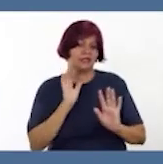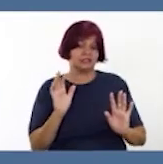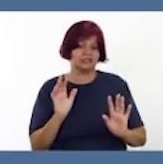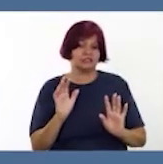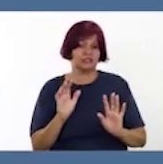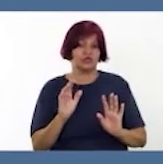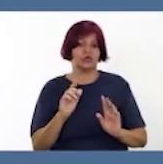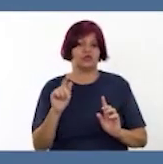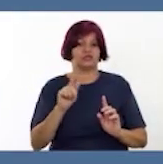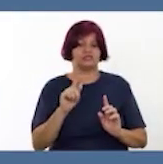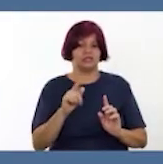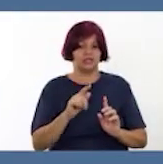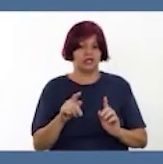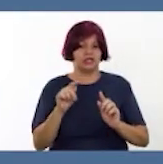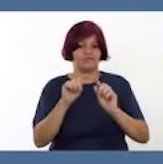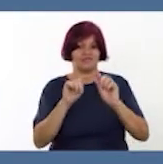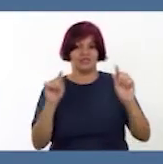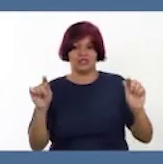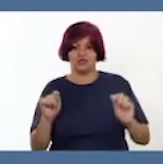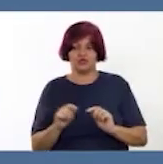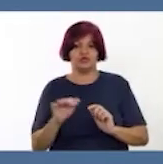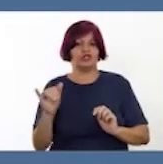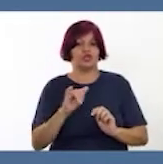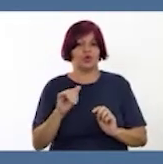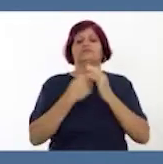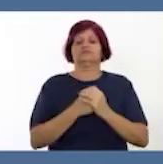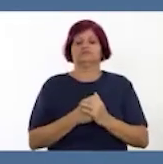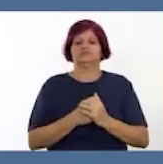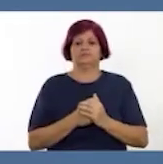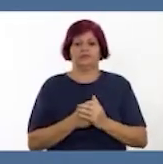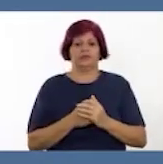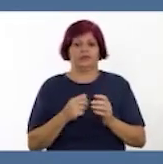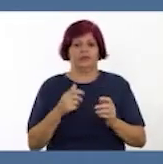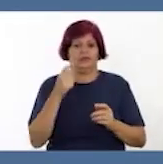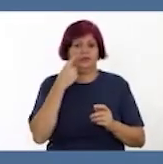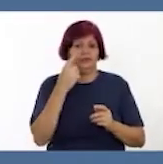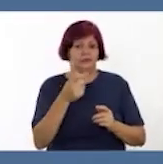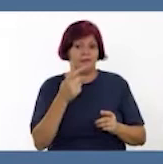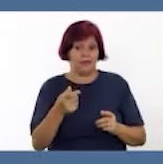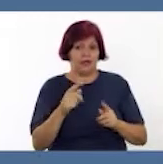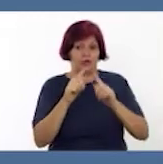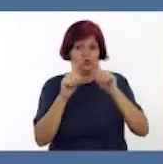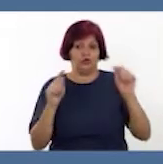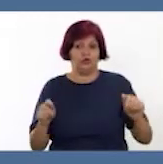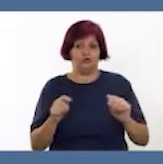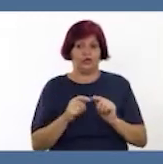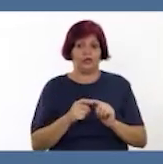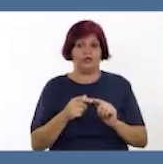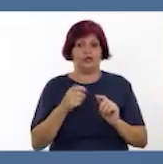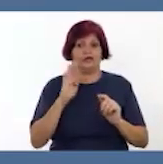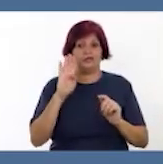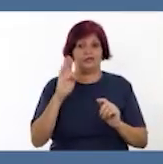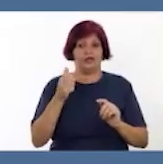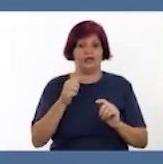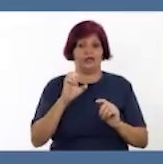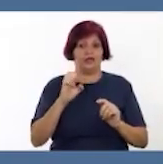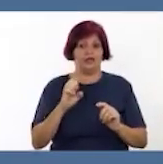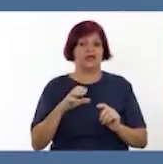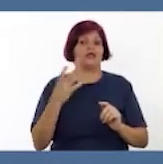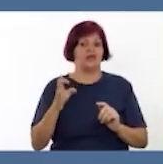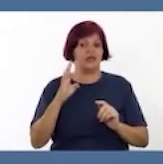semejantes si tienen respectivamente iguales dos ángulos. Y en el caso que ustedes están mirando, los triángulos de AE y